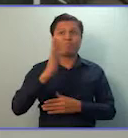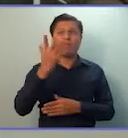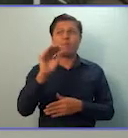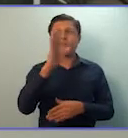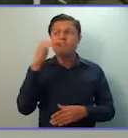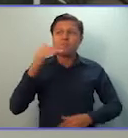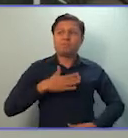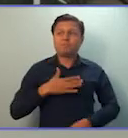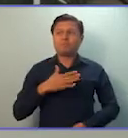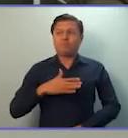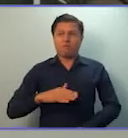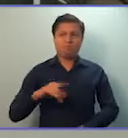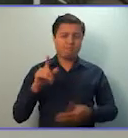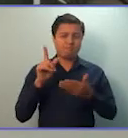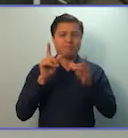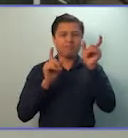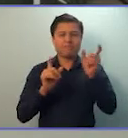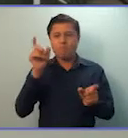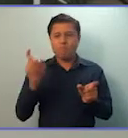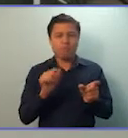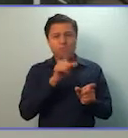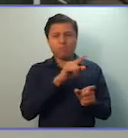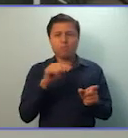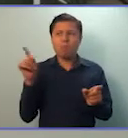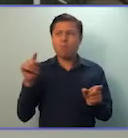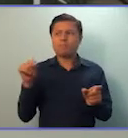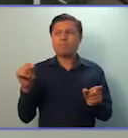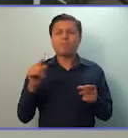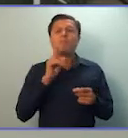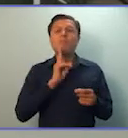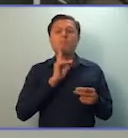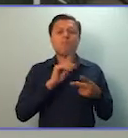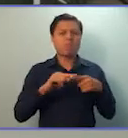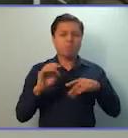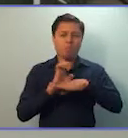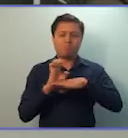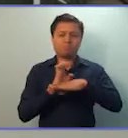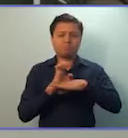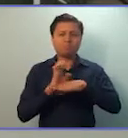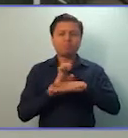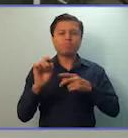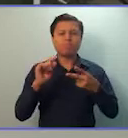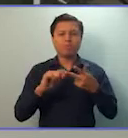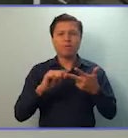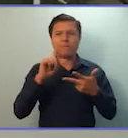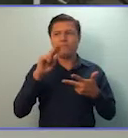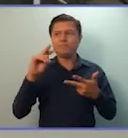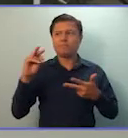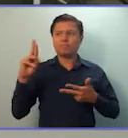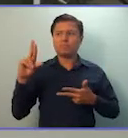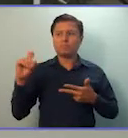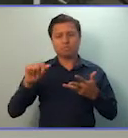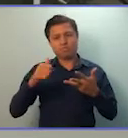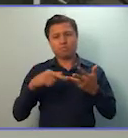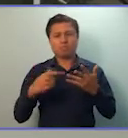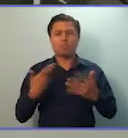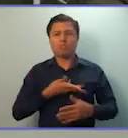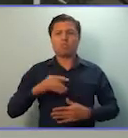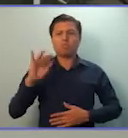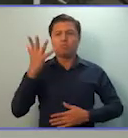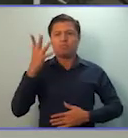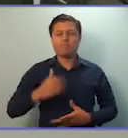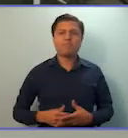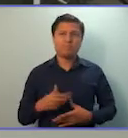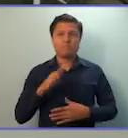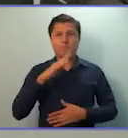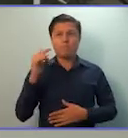país que tenemos voto cruzado honduras ecuador luxemburgo número 4 que tú bien nosotros pero somos como 5 países en